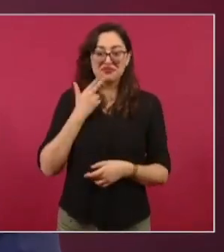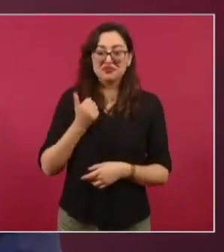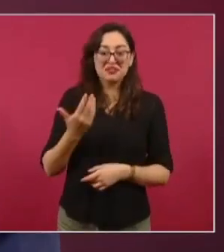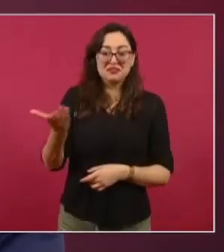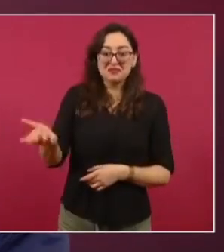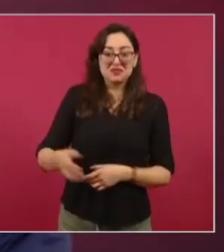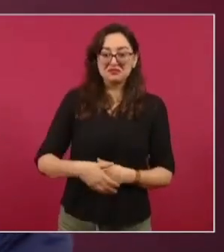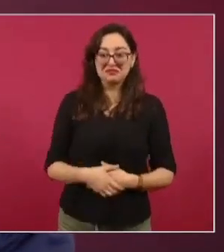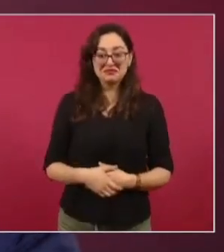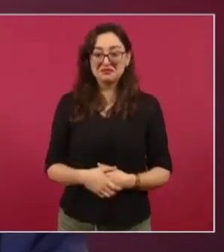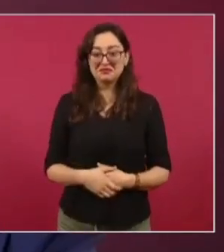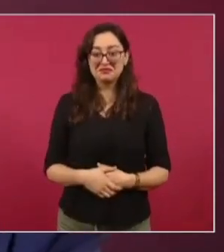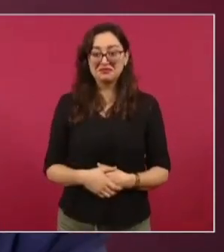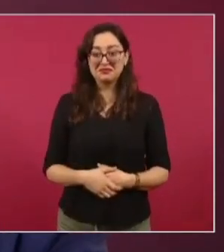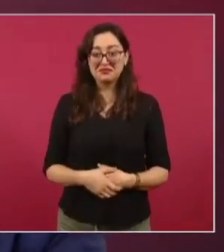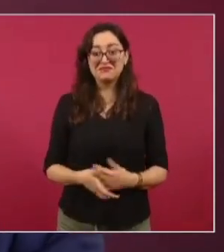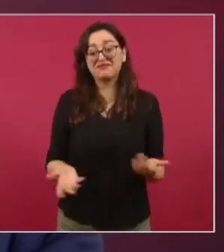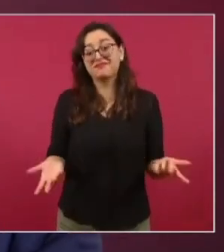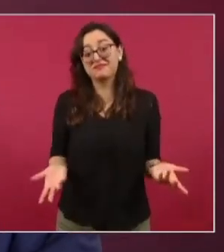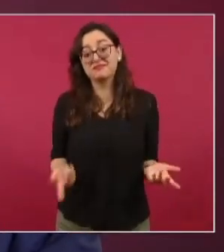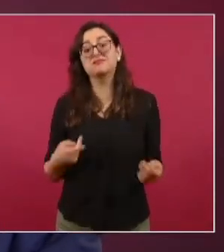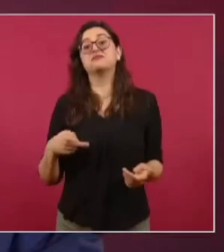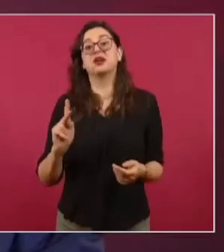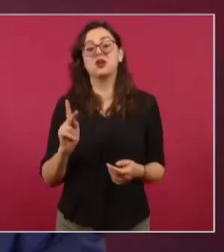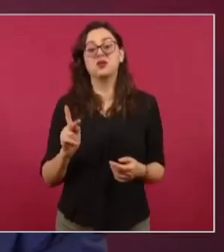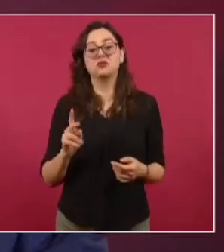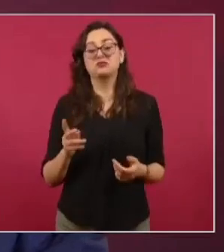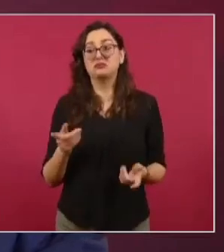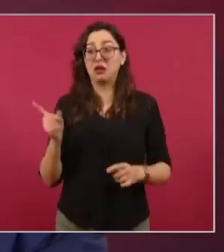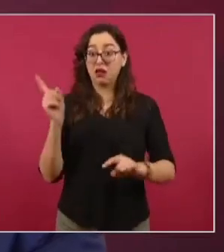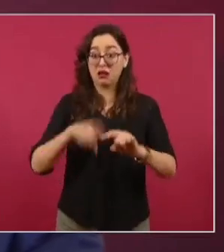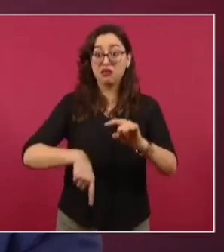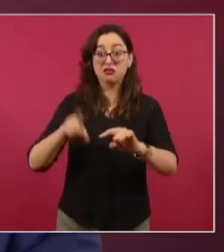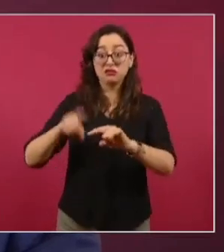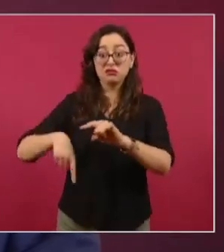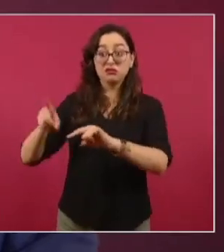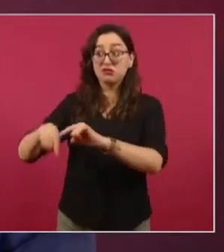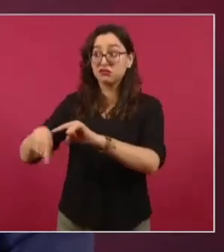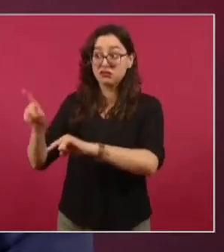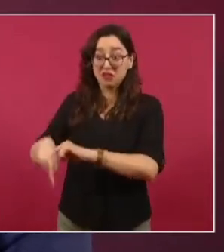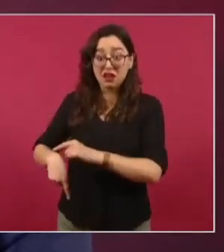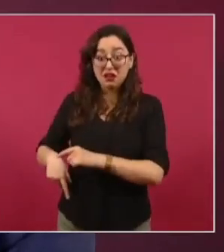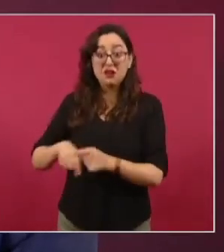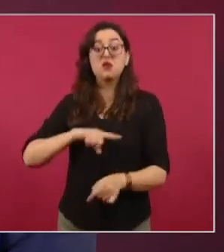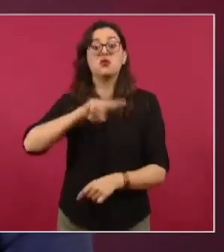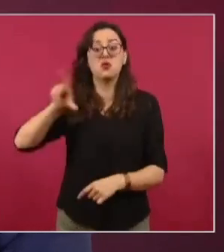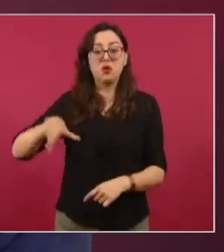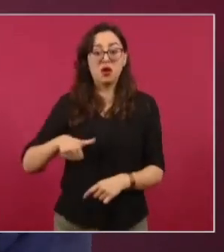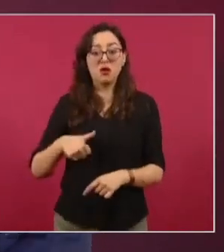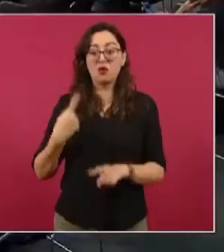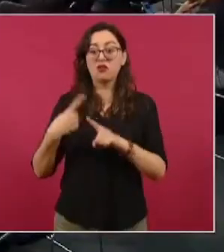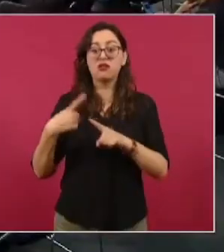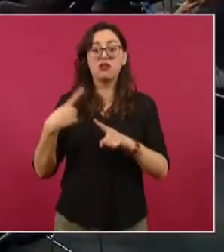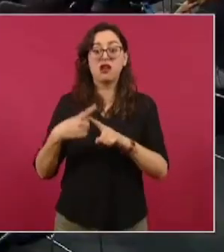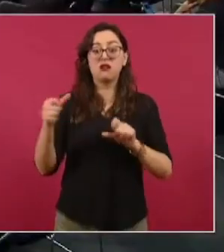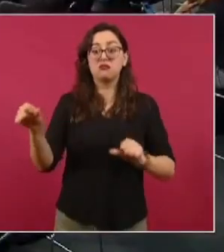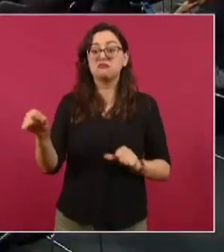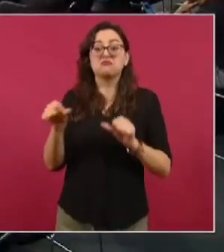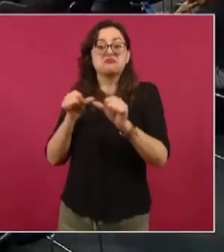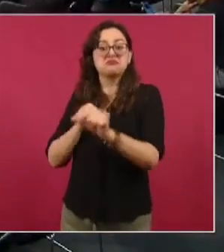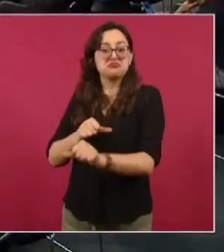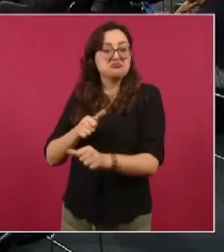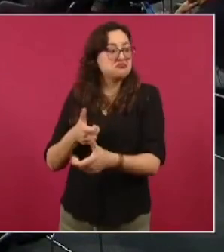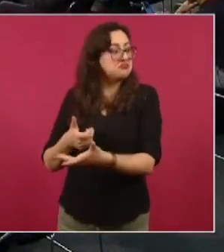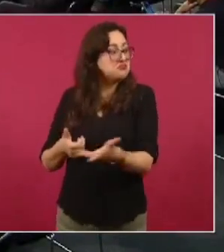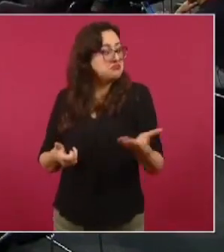pero ya hablamos de que no es un asunto fácil es complejo